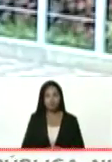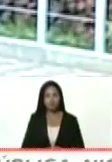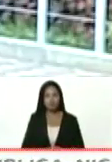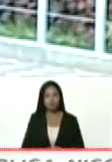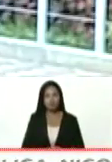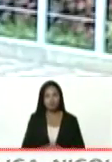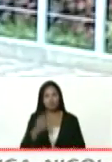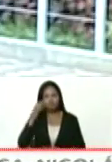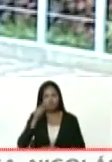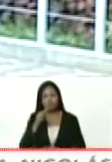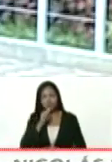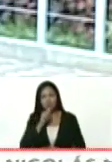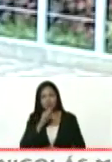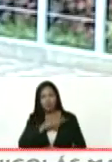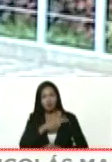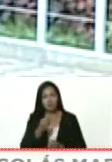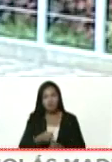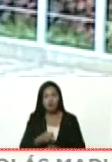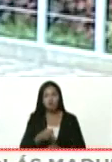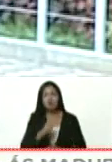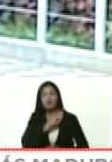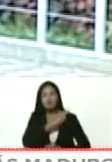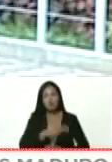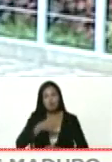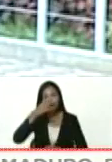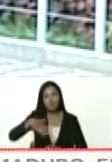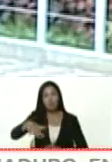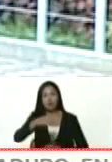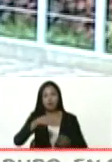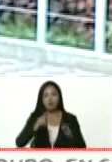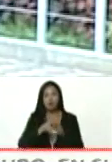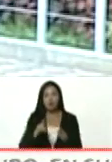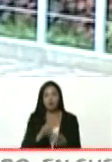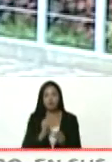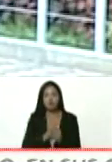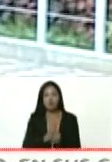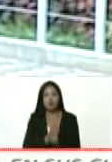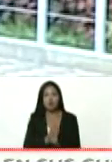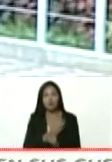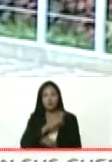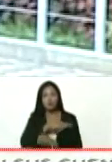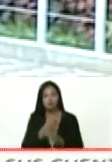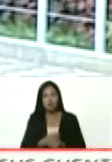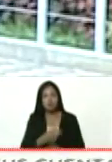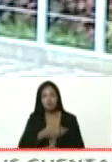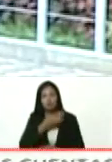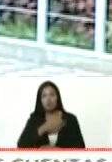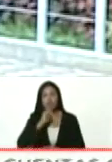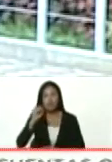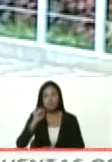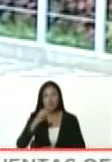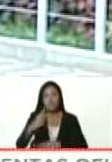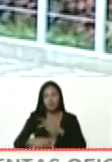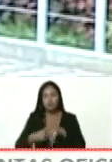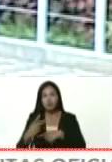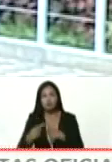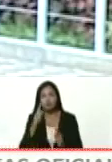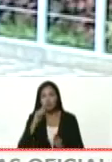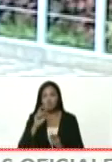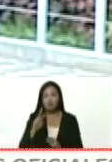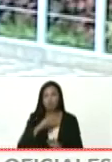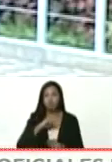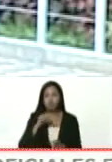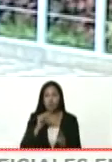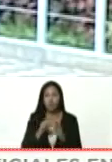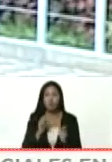por el poder popular, por el poder obrero, por el poder del socialismo productivo. Fíjense que todo esto es muy